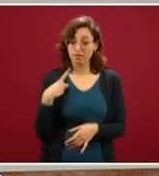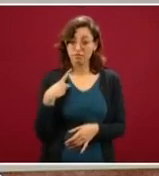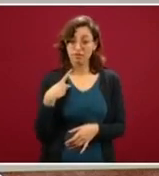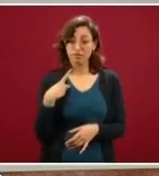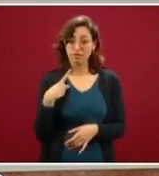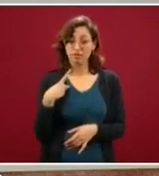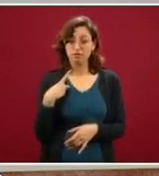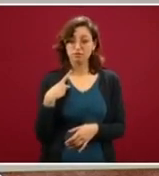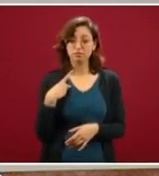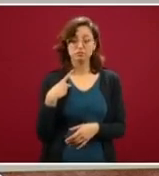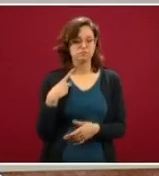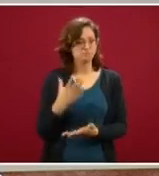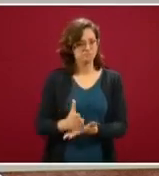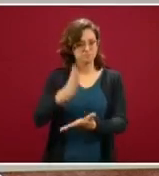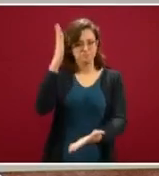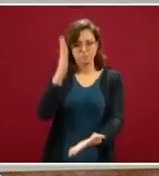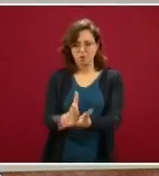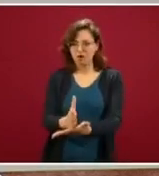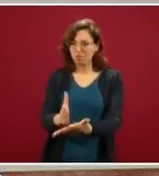Sí, esa frontera,